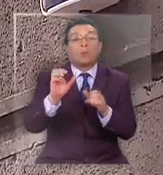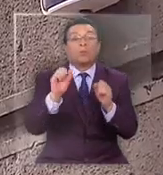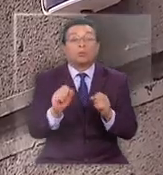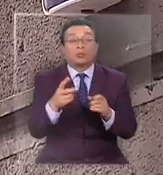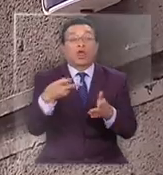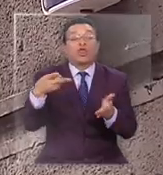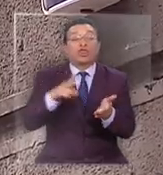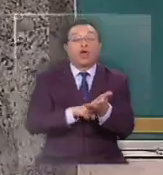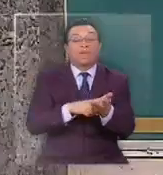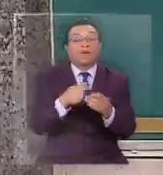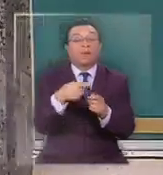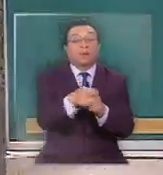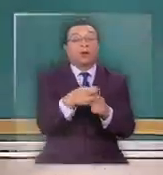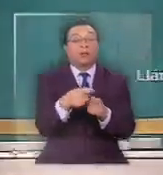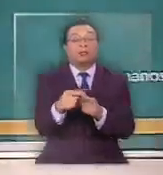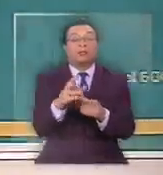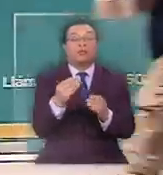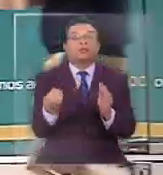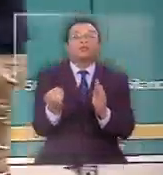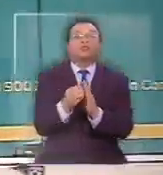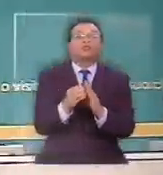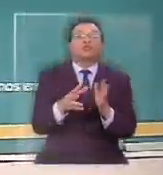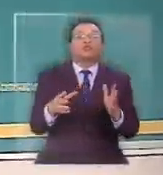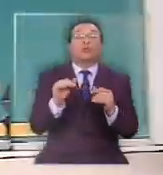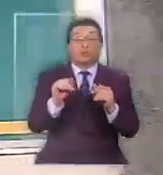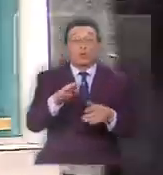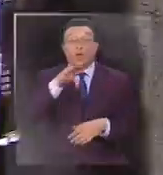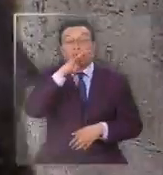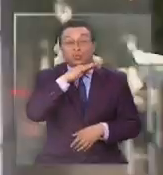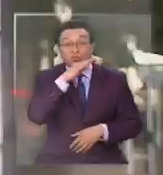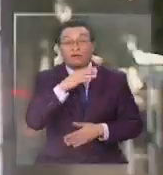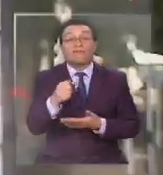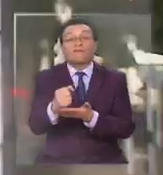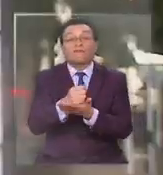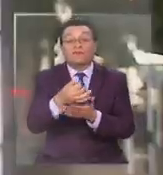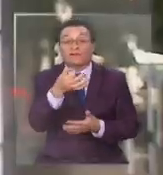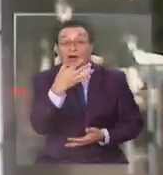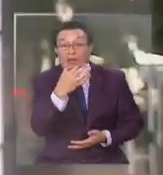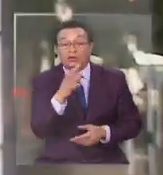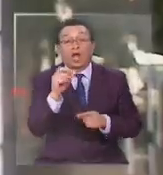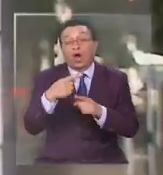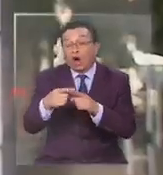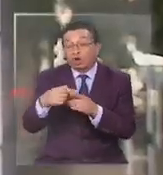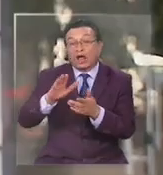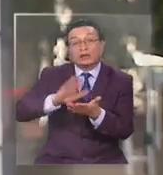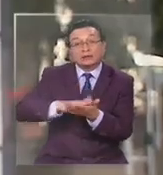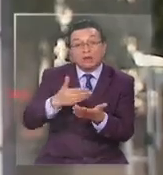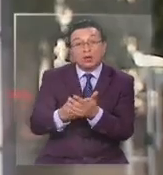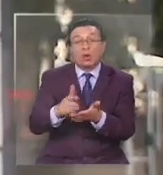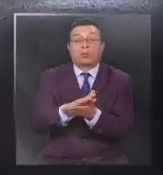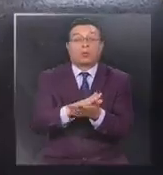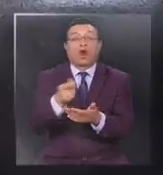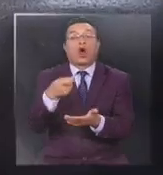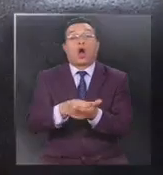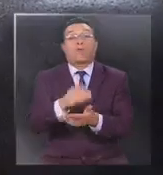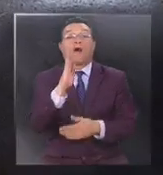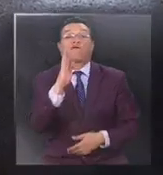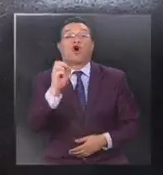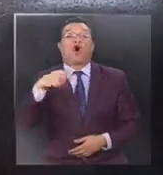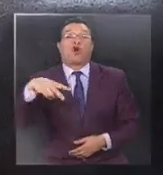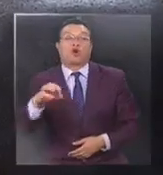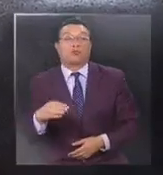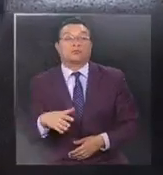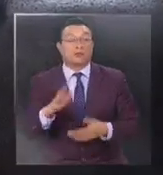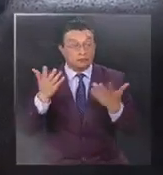produciendo dobles cotizaciones quedaría como un exceso. Y esto se podrían usar, por ejemplo, farmacias, otros destinos de salud, como por ejemplo compra de bono. En el tema de